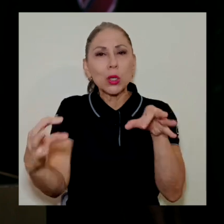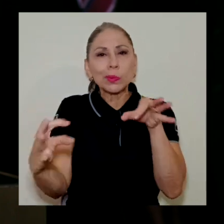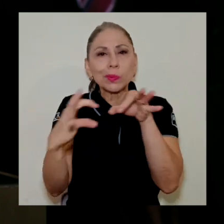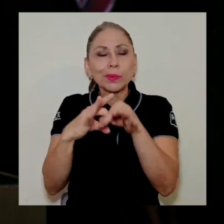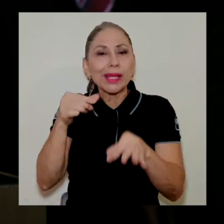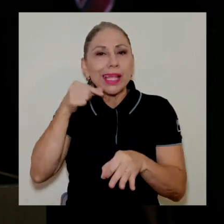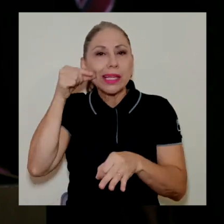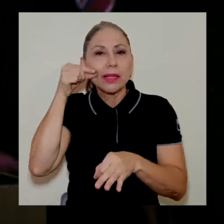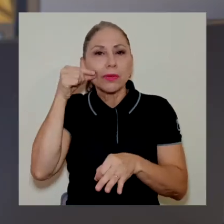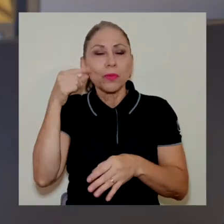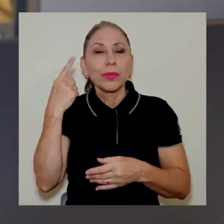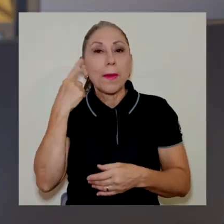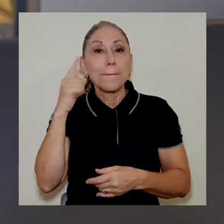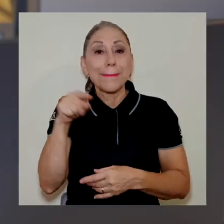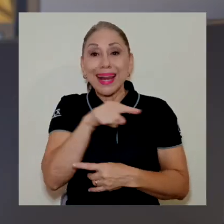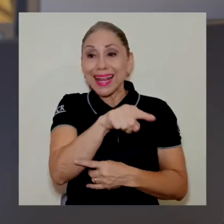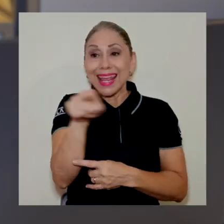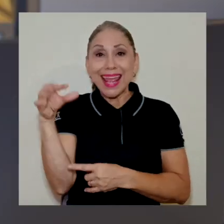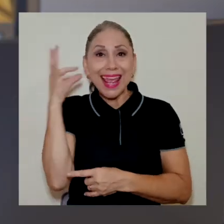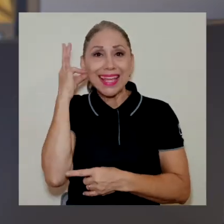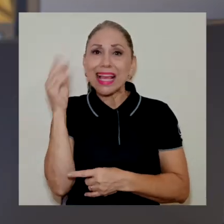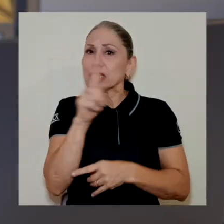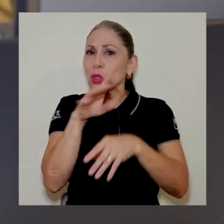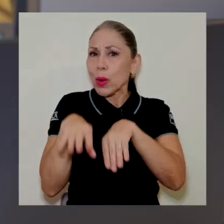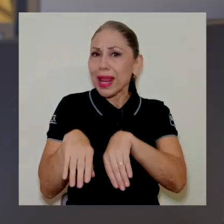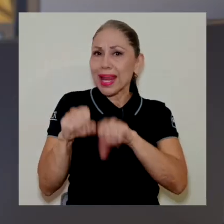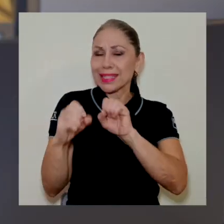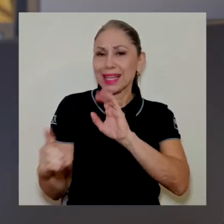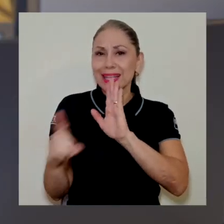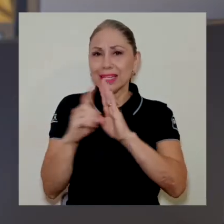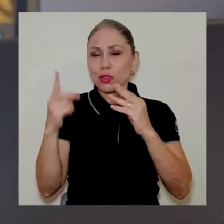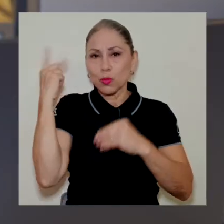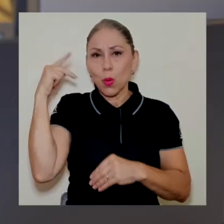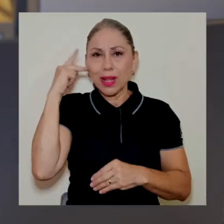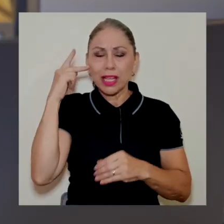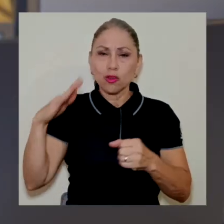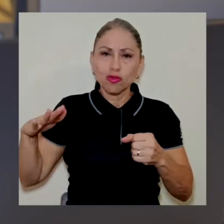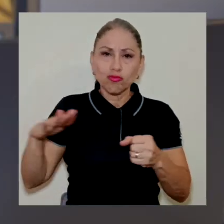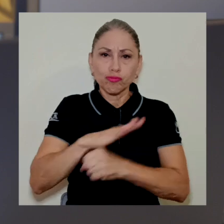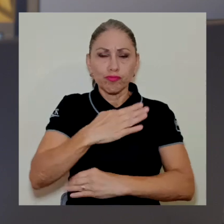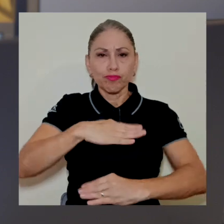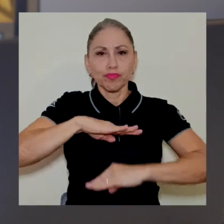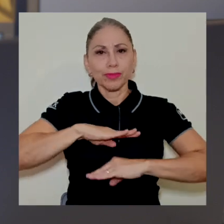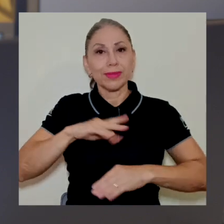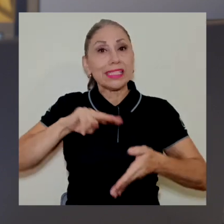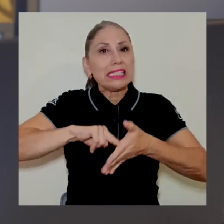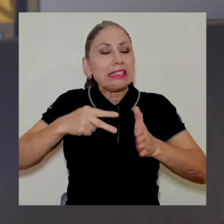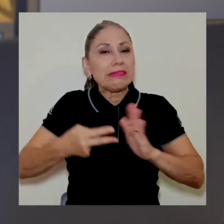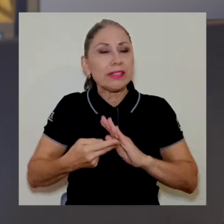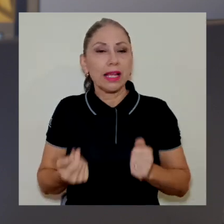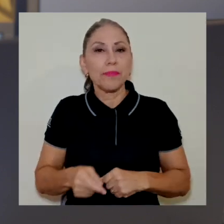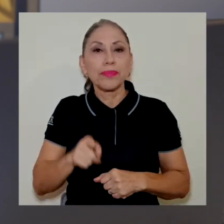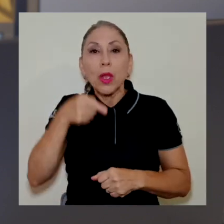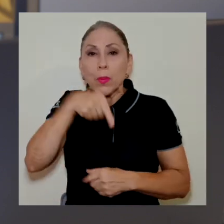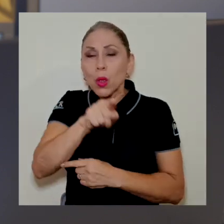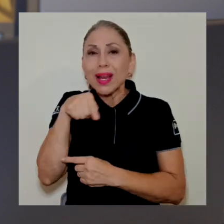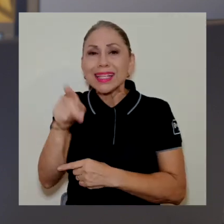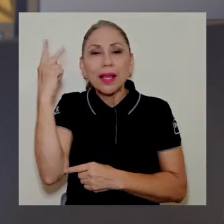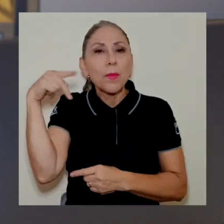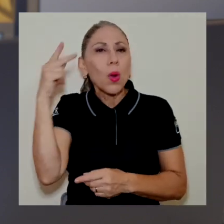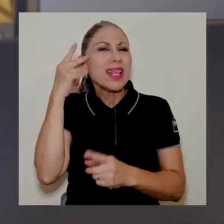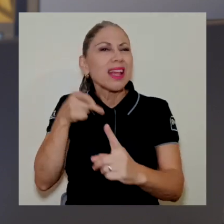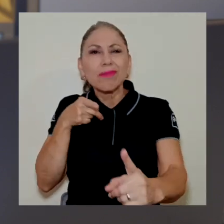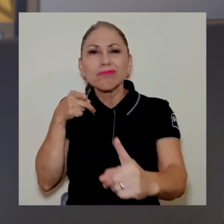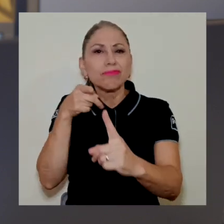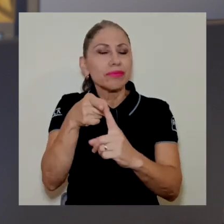de género, precisamente para que ellas no ejerzan sus derechos políticos a plenitud, ¿verdad? O sea, en realidad la violencia política